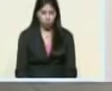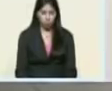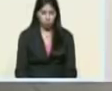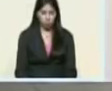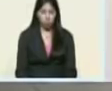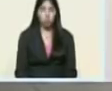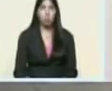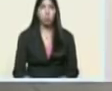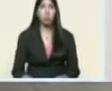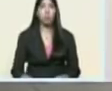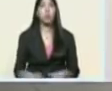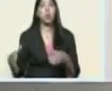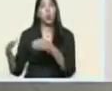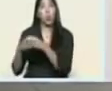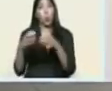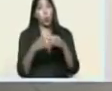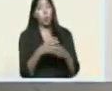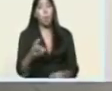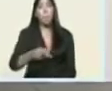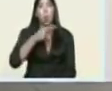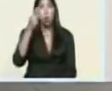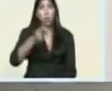Estos partidos políticos y voceros,